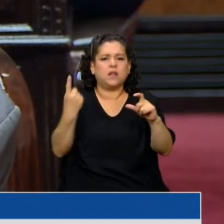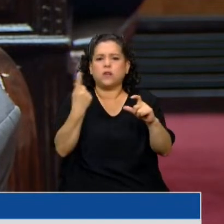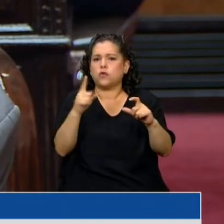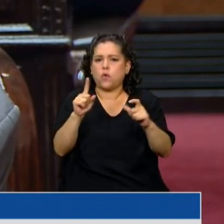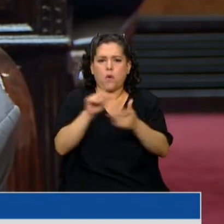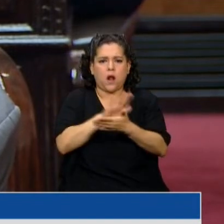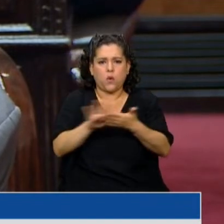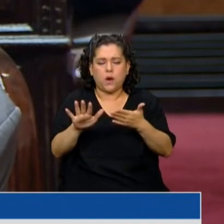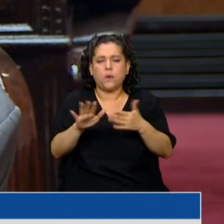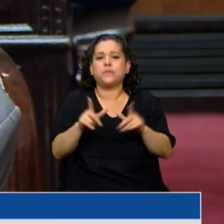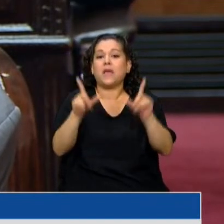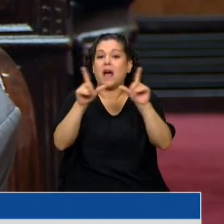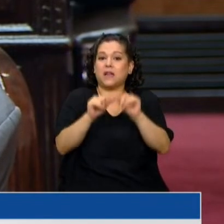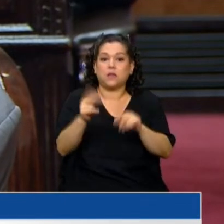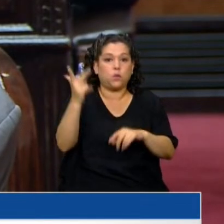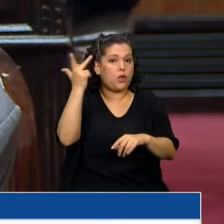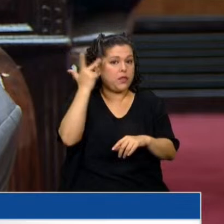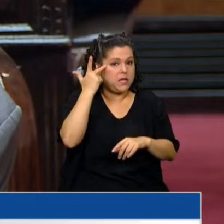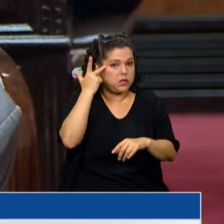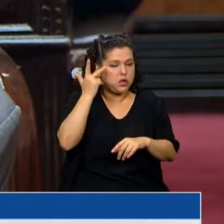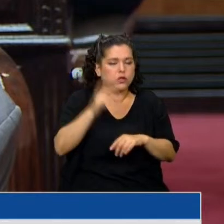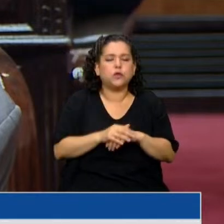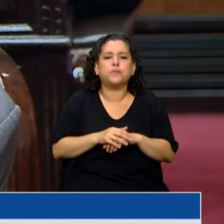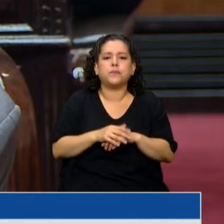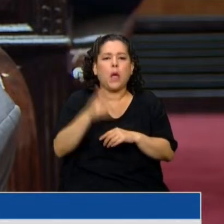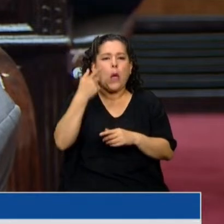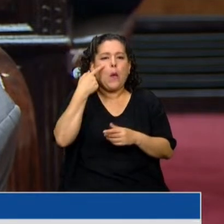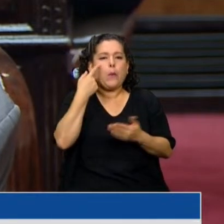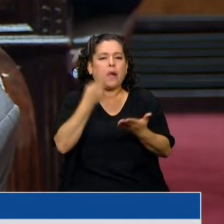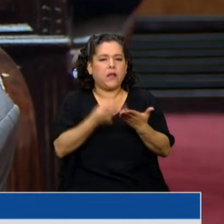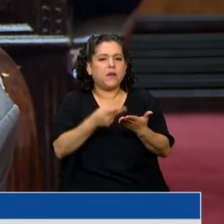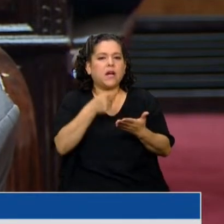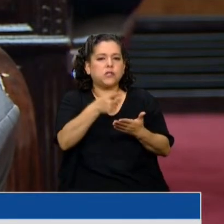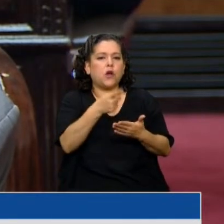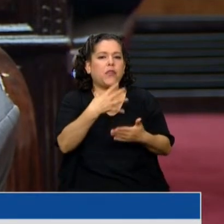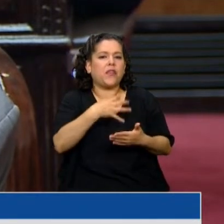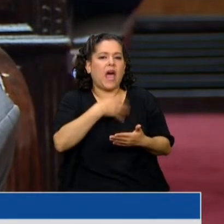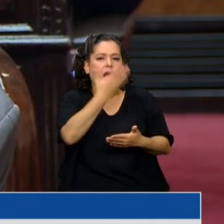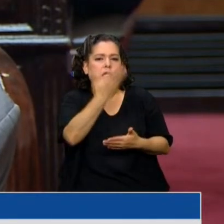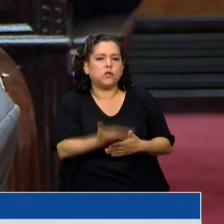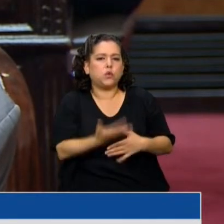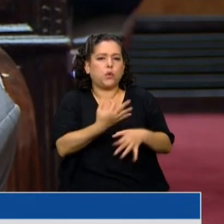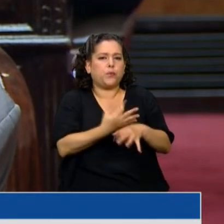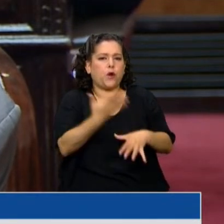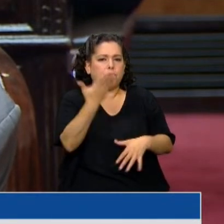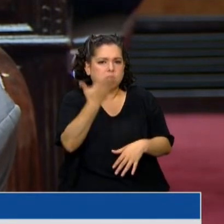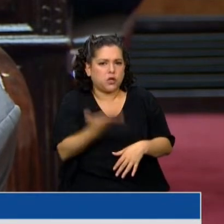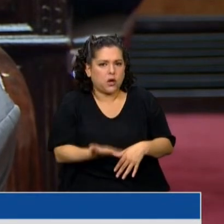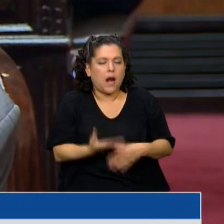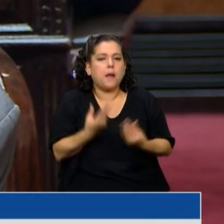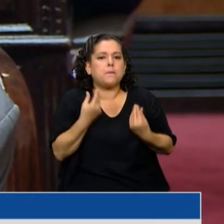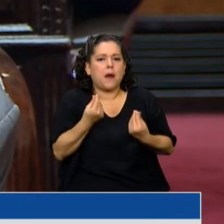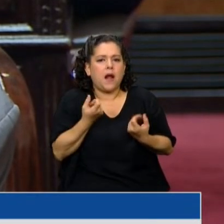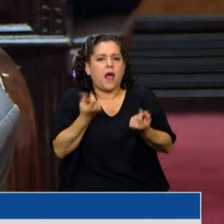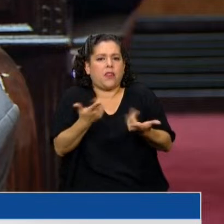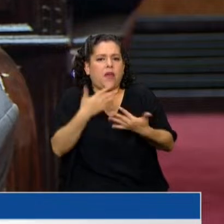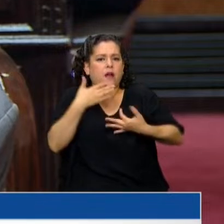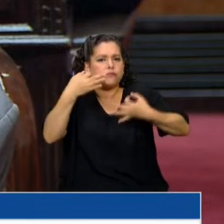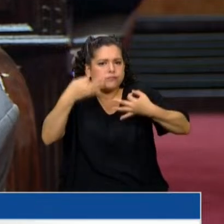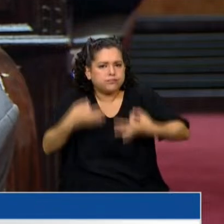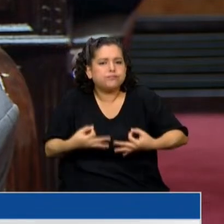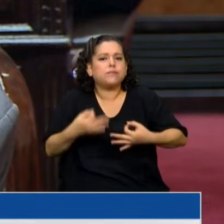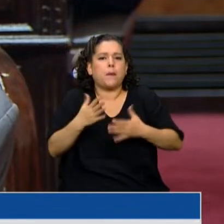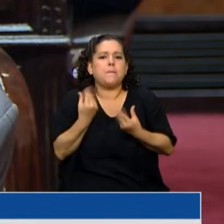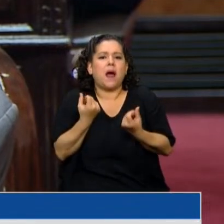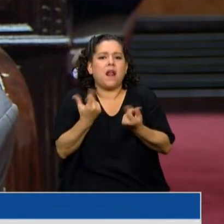texto: artículo 18, verificación de aptitud profesional. A fin de garantizar condiciones